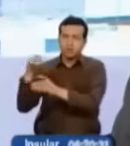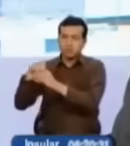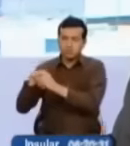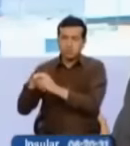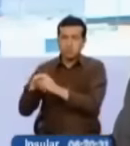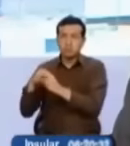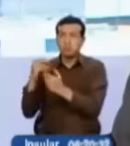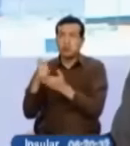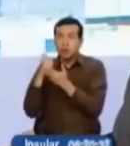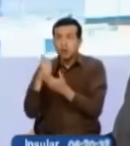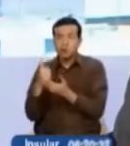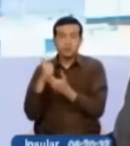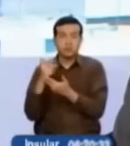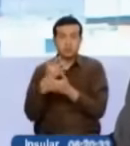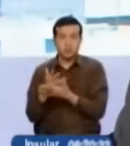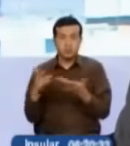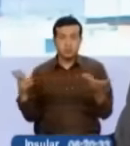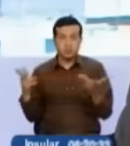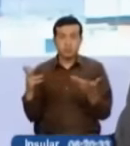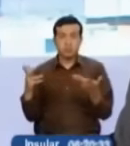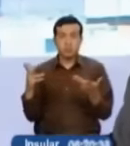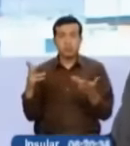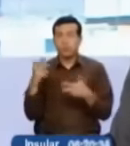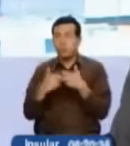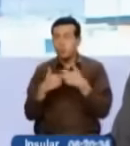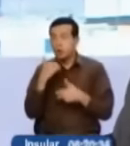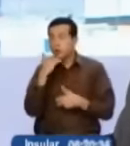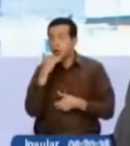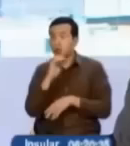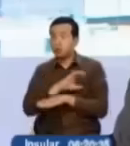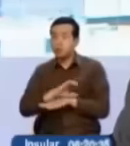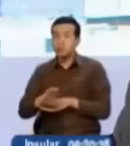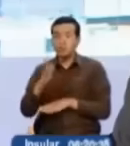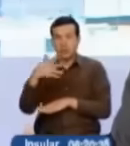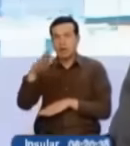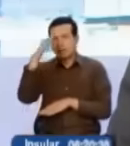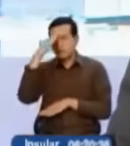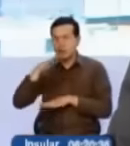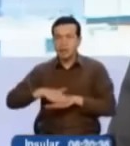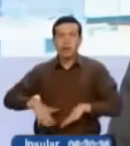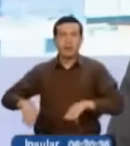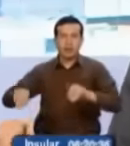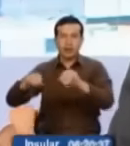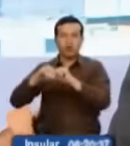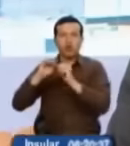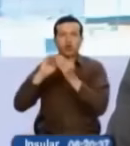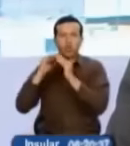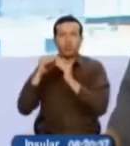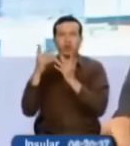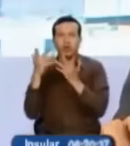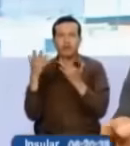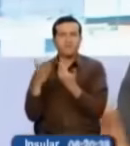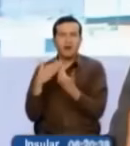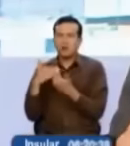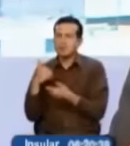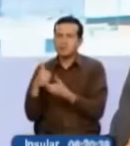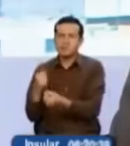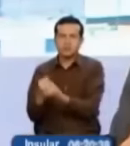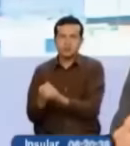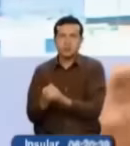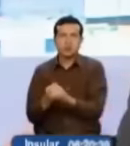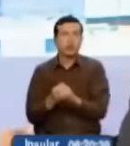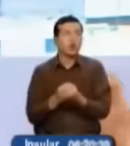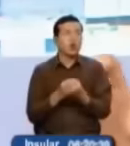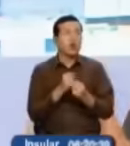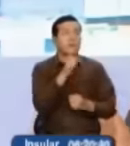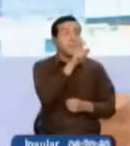que resuelven el problema de la selección adversa con el conocimiento local detallado del socio, no del